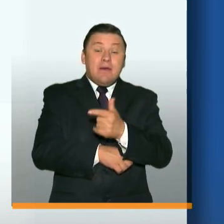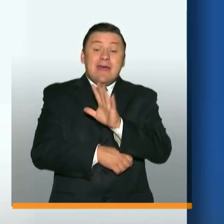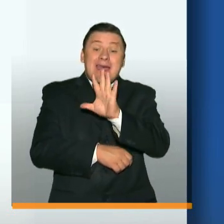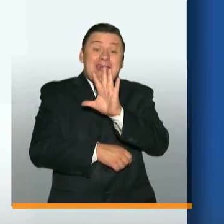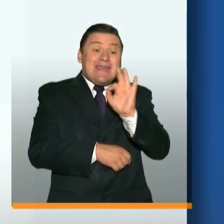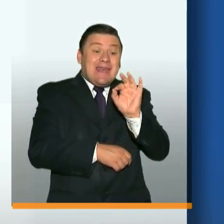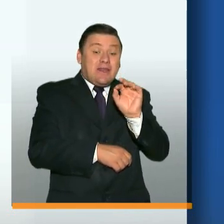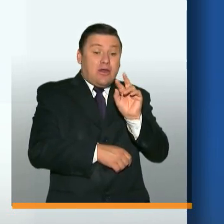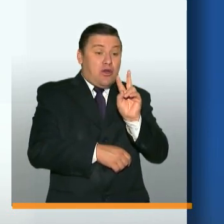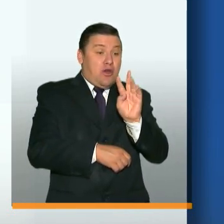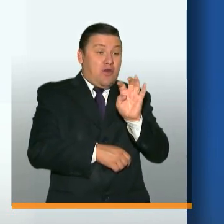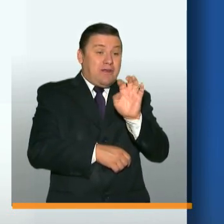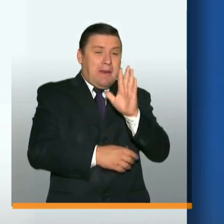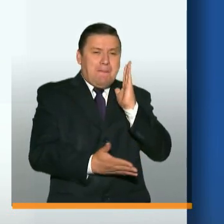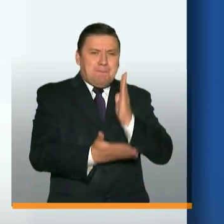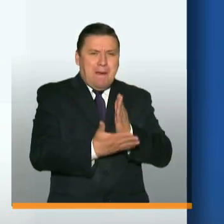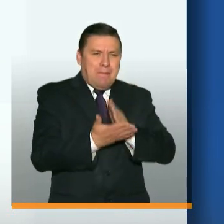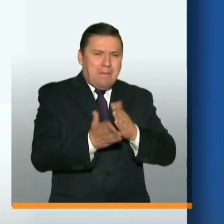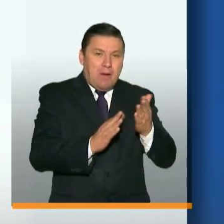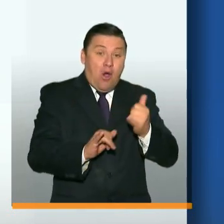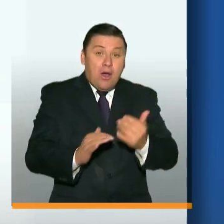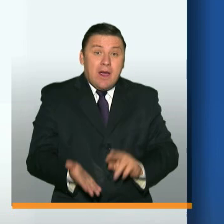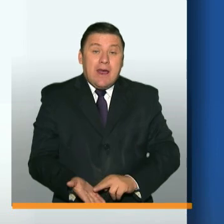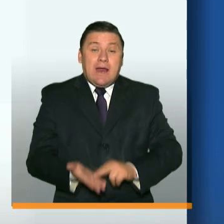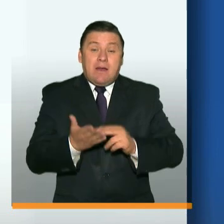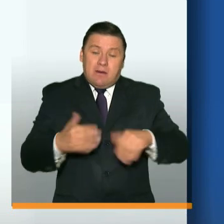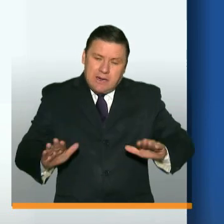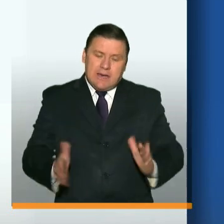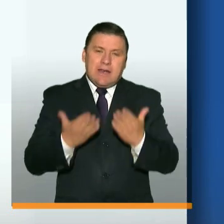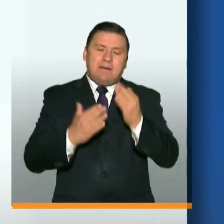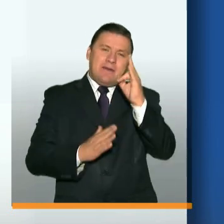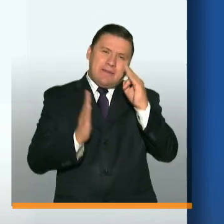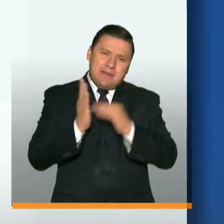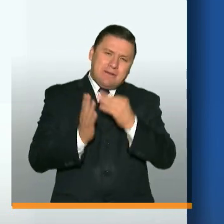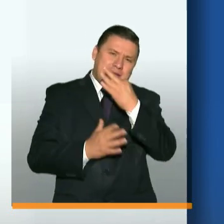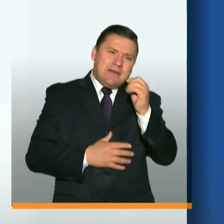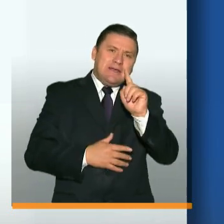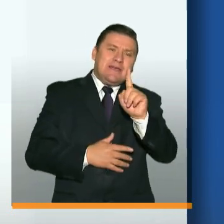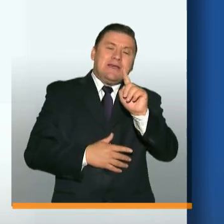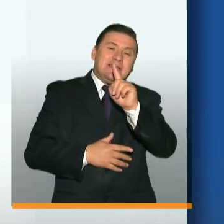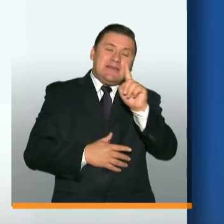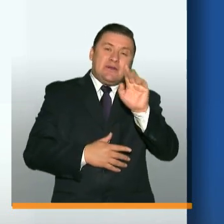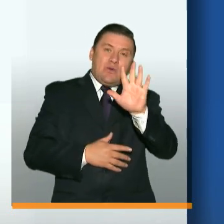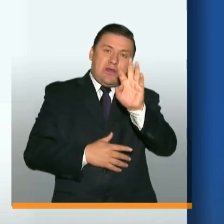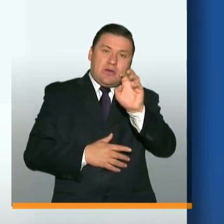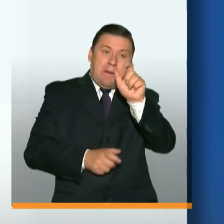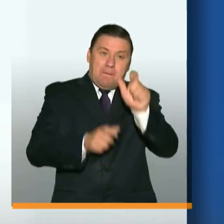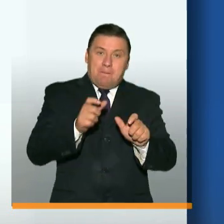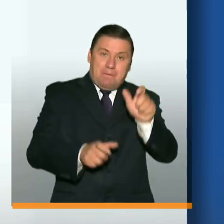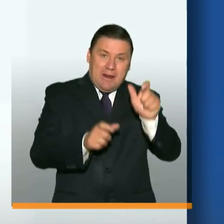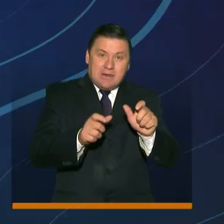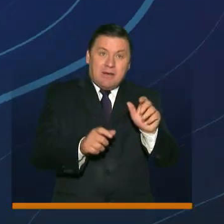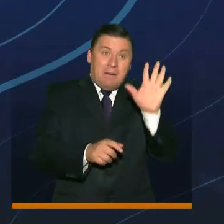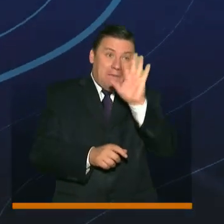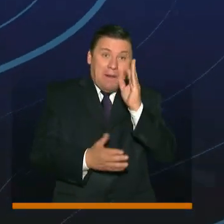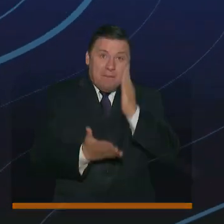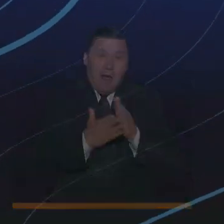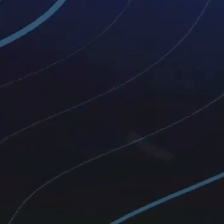525 son decesos y se destaca la recuperación de 3.358 pacientes con el virus.